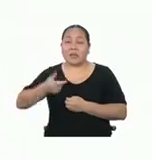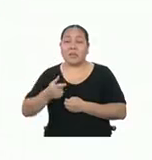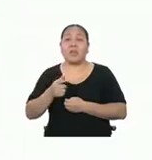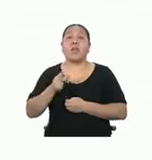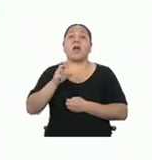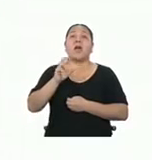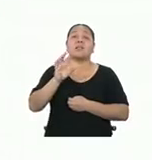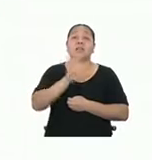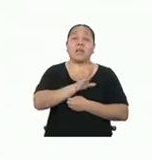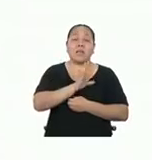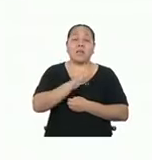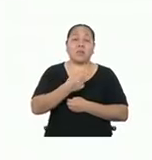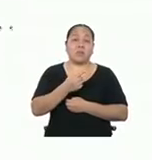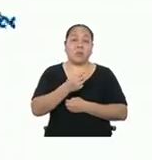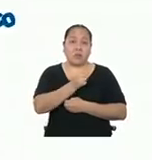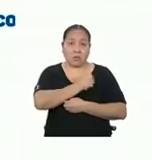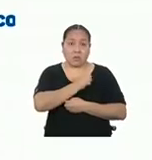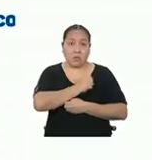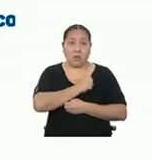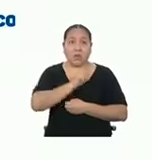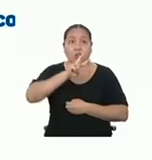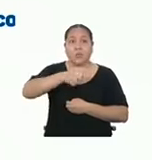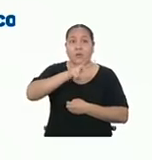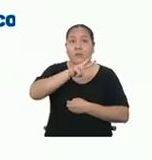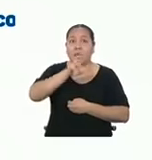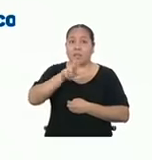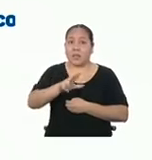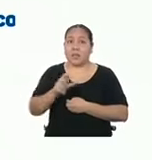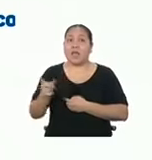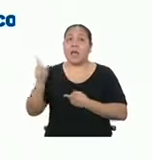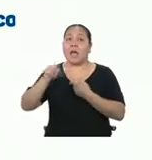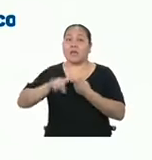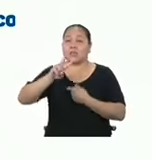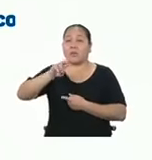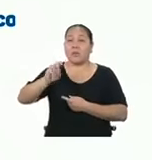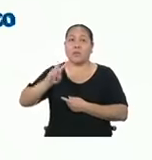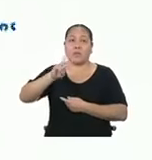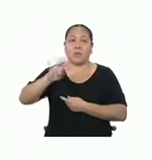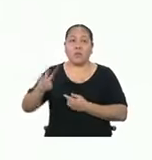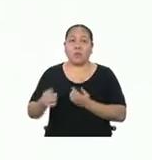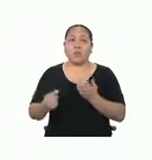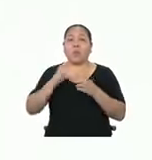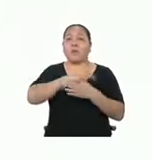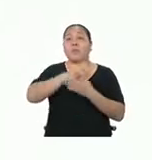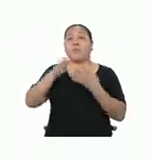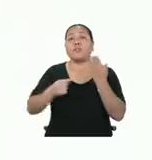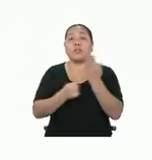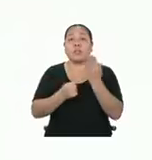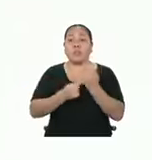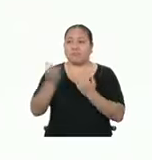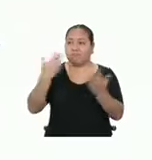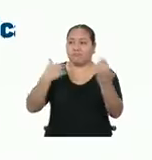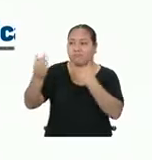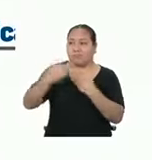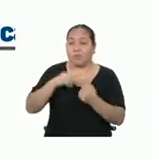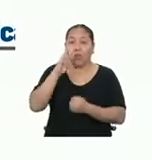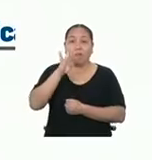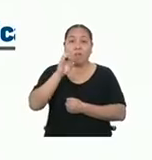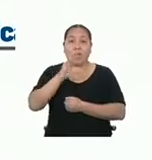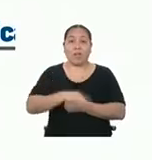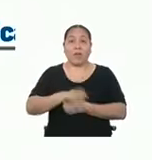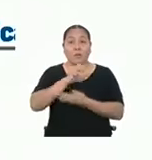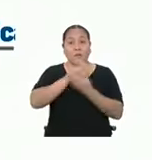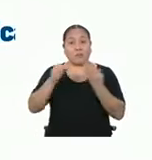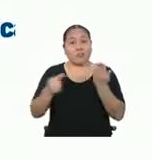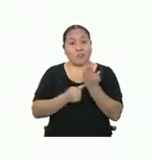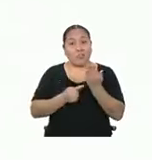Y del 2023 al 2024 Para convalidación de estudios de profesional técnico Pasa la voz Una beca Mi Vocación